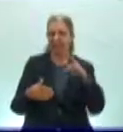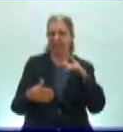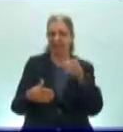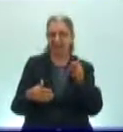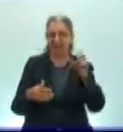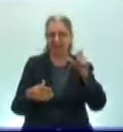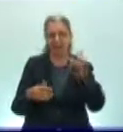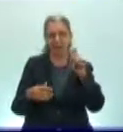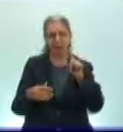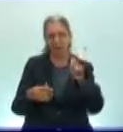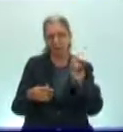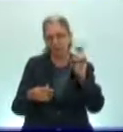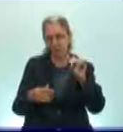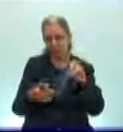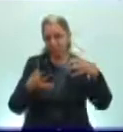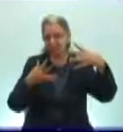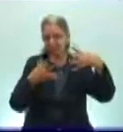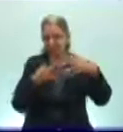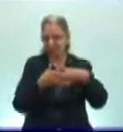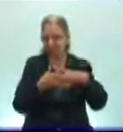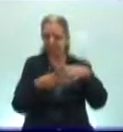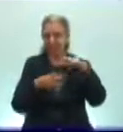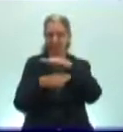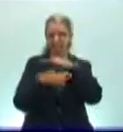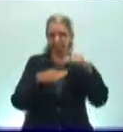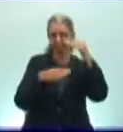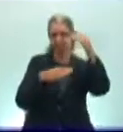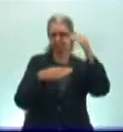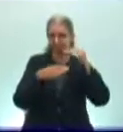el cociente, nos da entonces